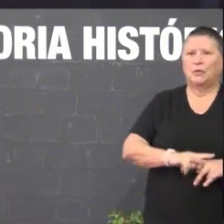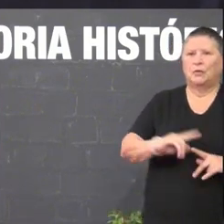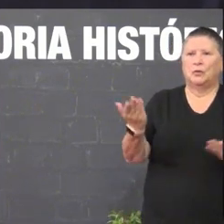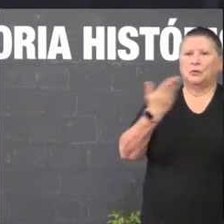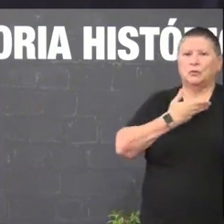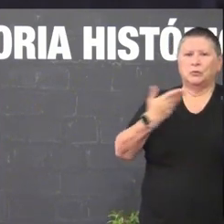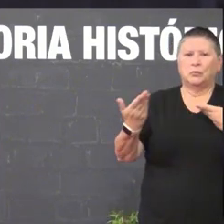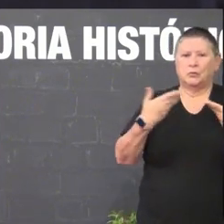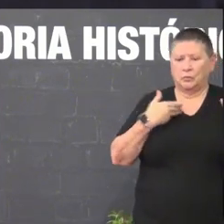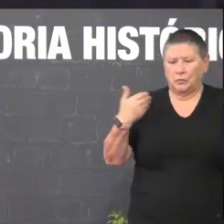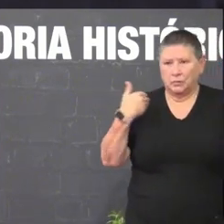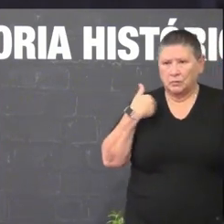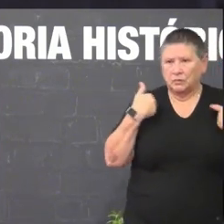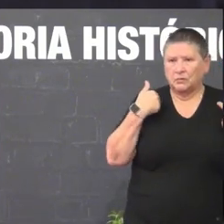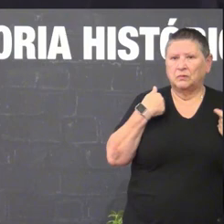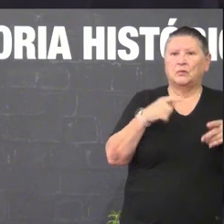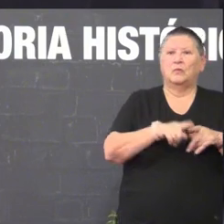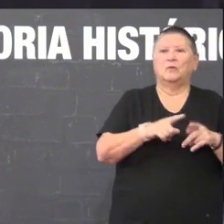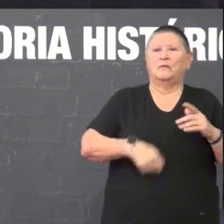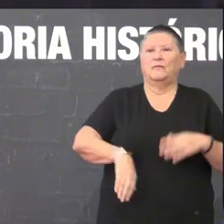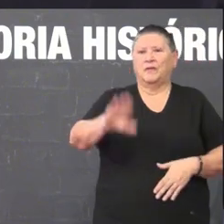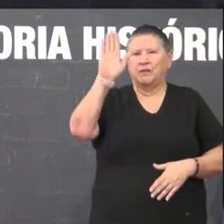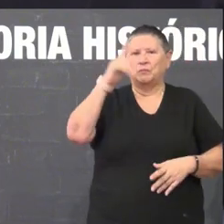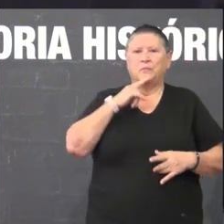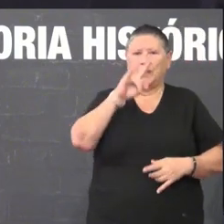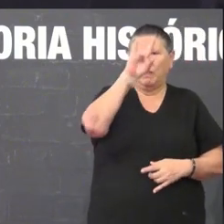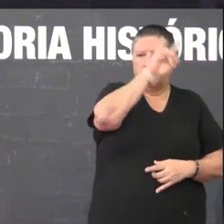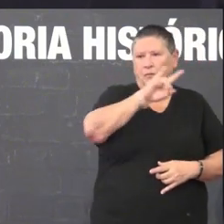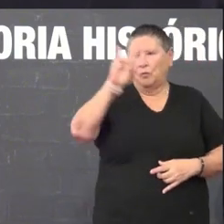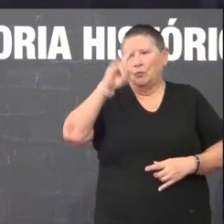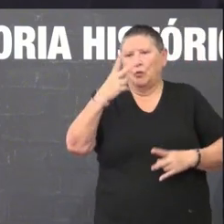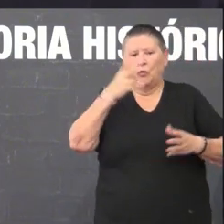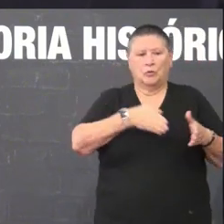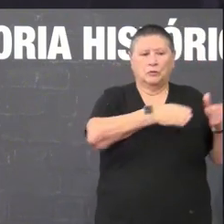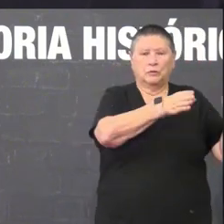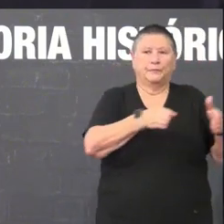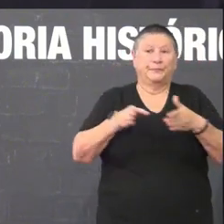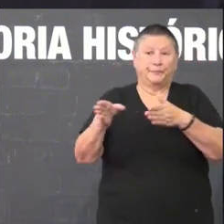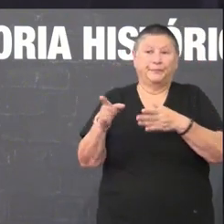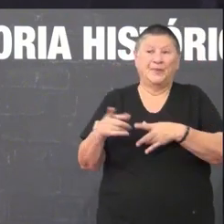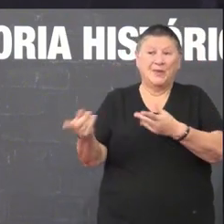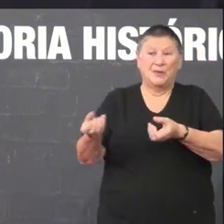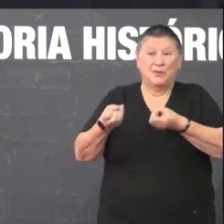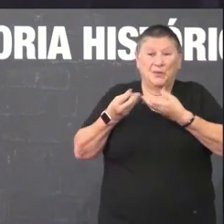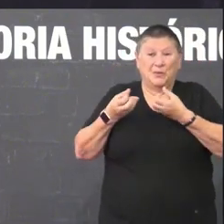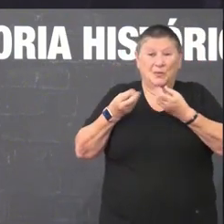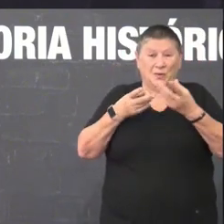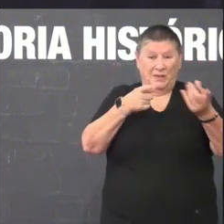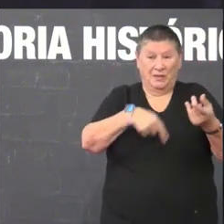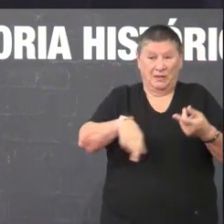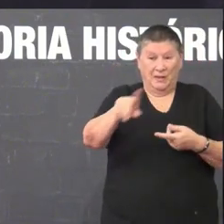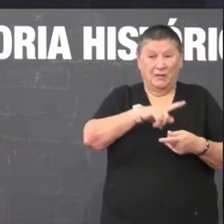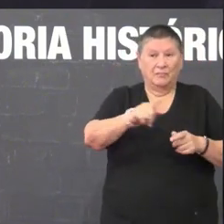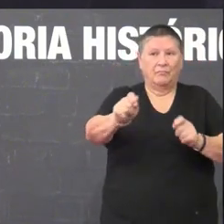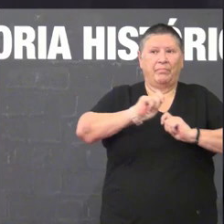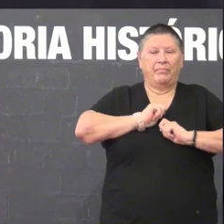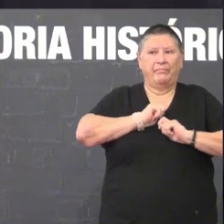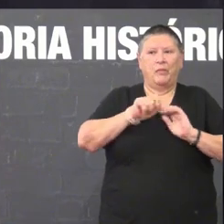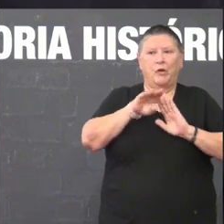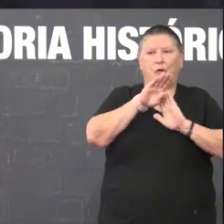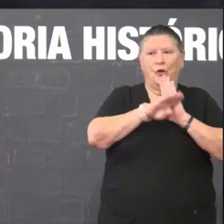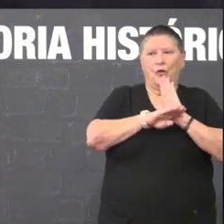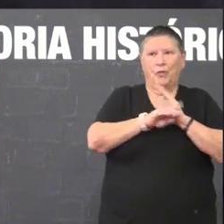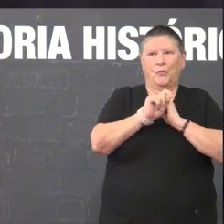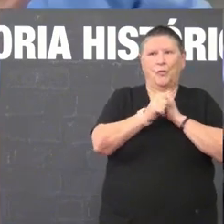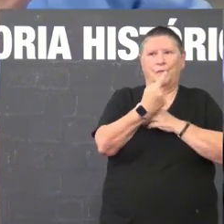porque equipara no y te habla de dos bandos de dos demonios es un que nos condiciona completamente porque